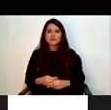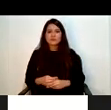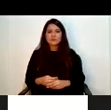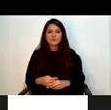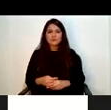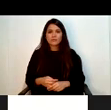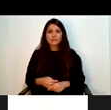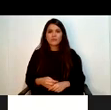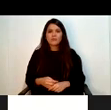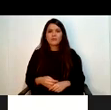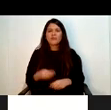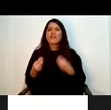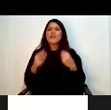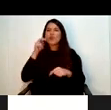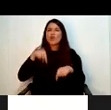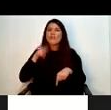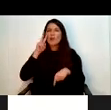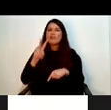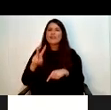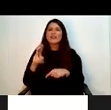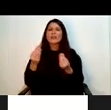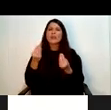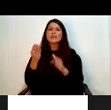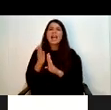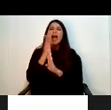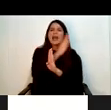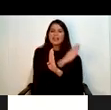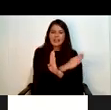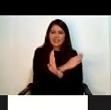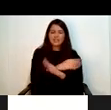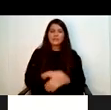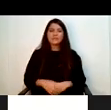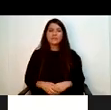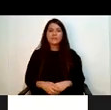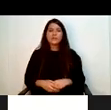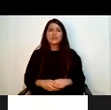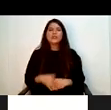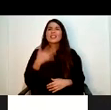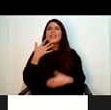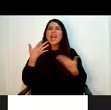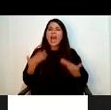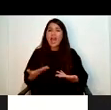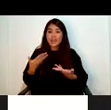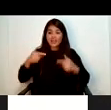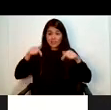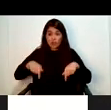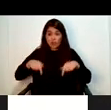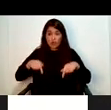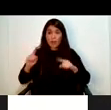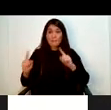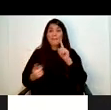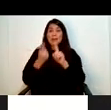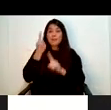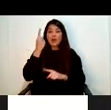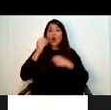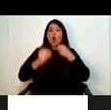ver. Entonces veremos qué es lo que pasa antes. Entonces, ¿qué tenemos hasta ahora? Primero, operacionalizamos